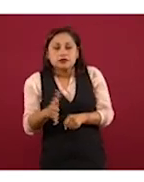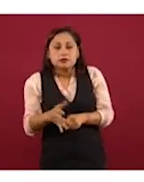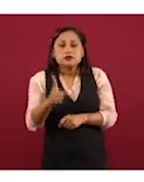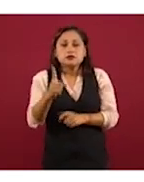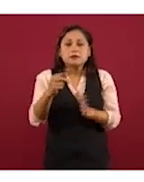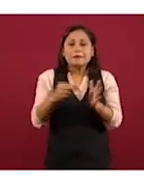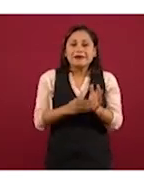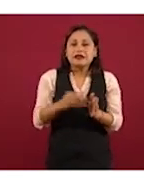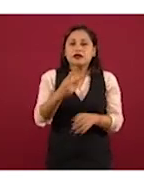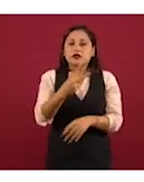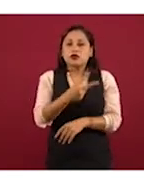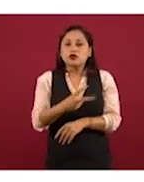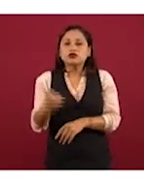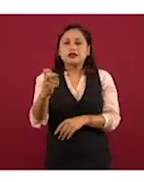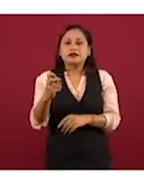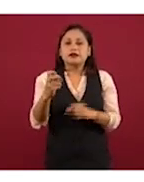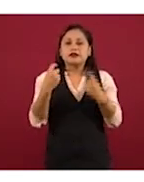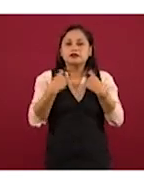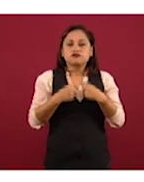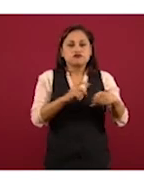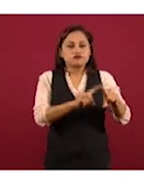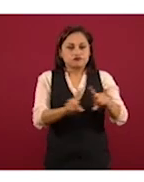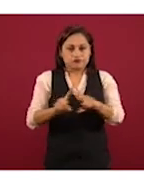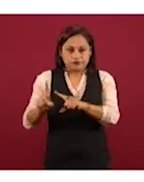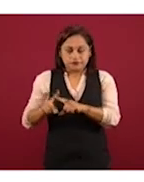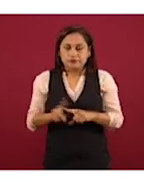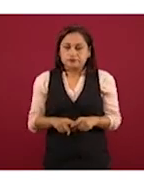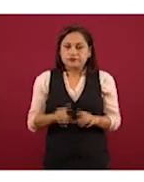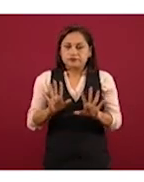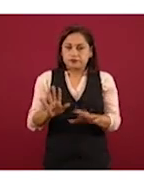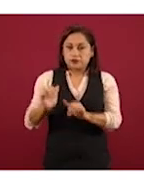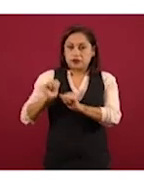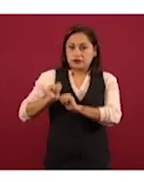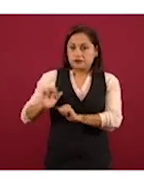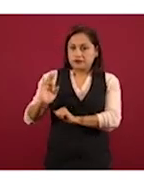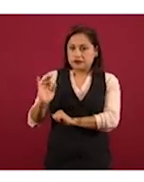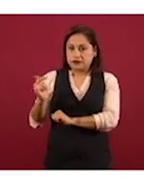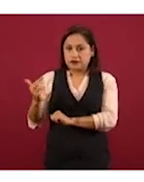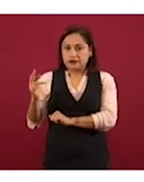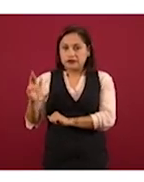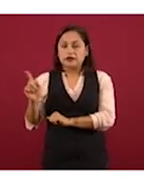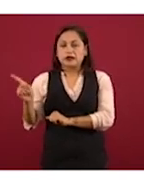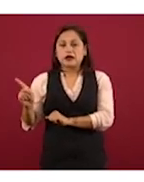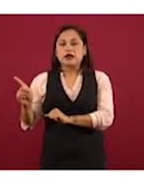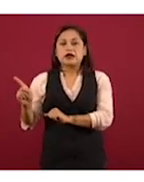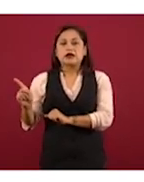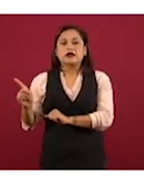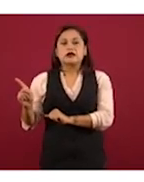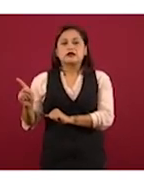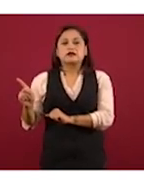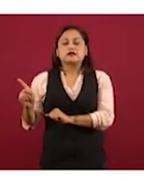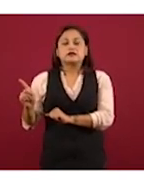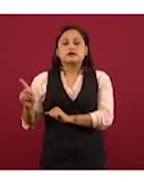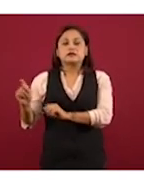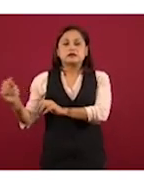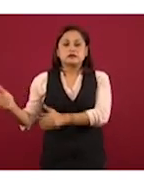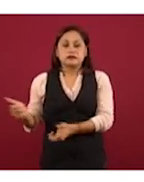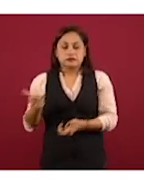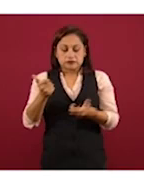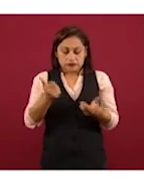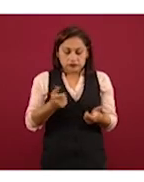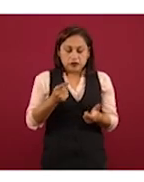fiscalía como les comenté el proceso una vez concluido serían tres mil perdón cuatro mil quinientos